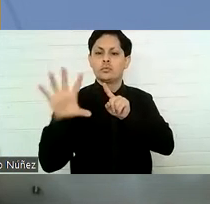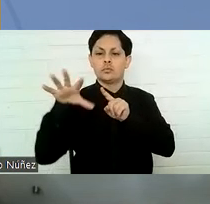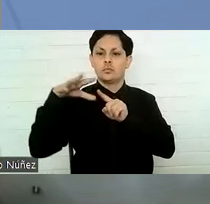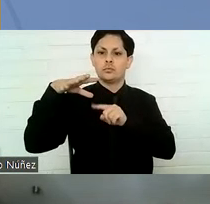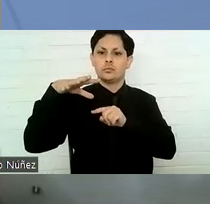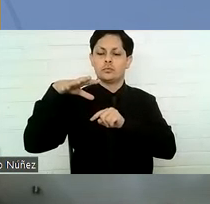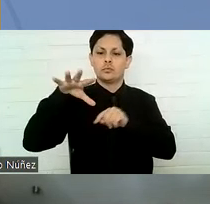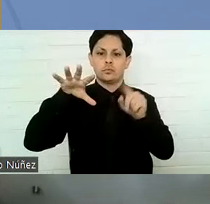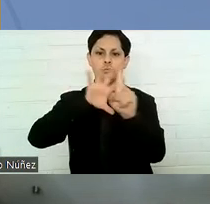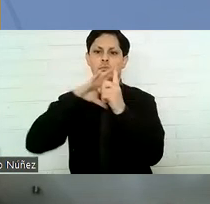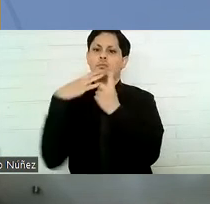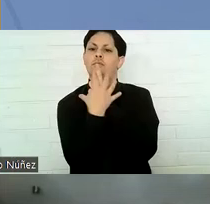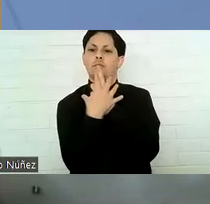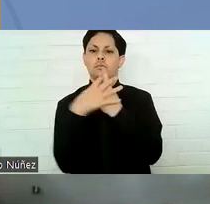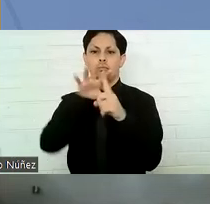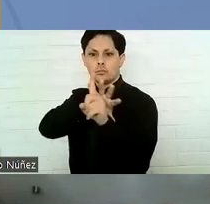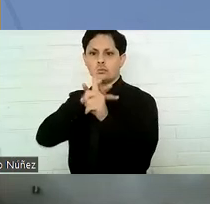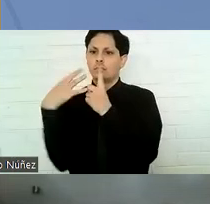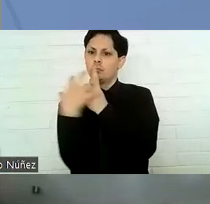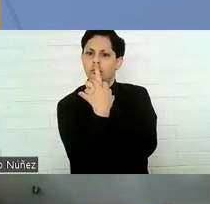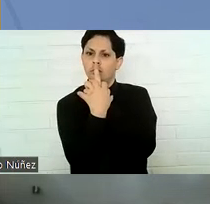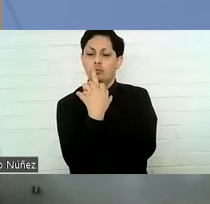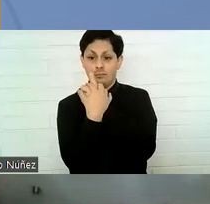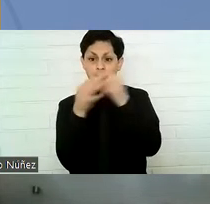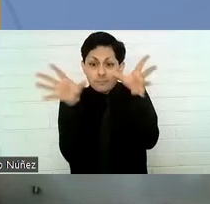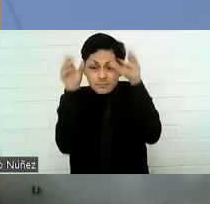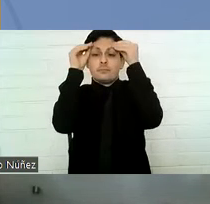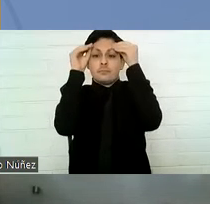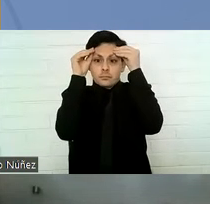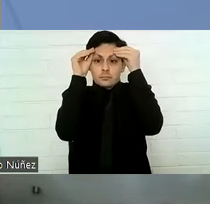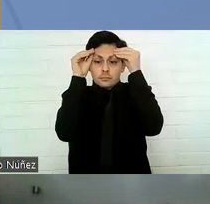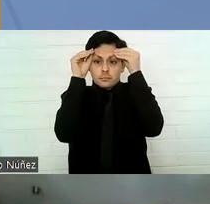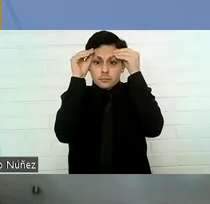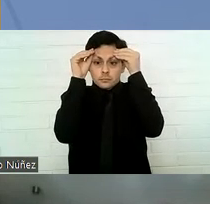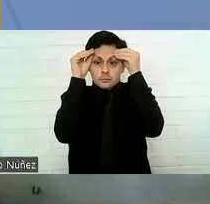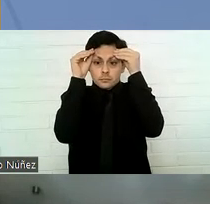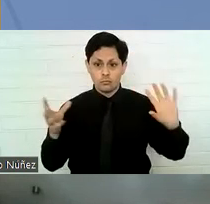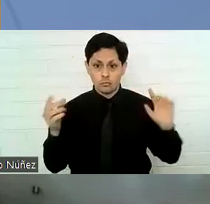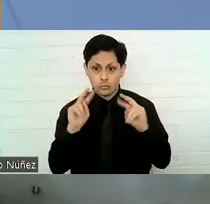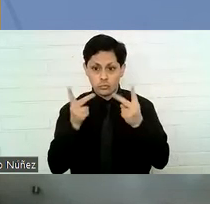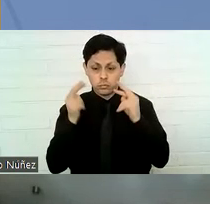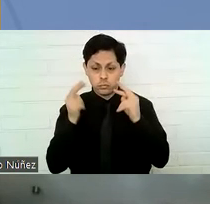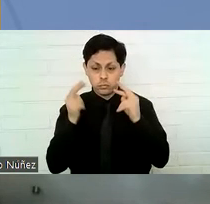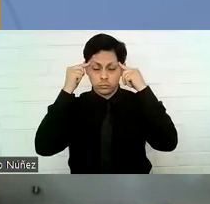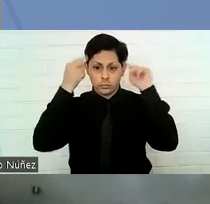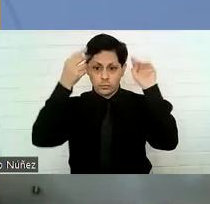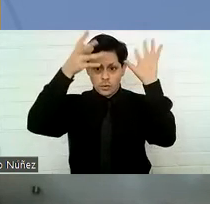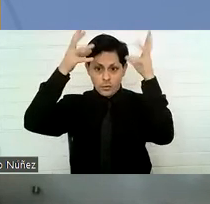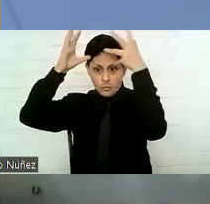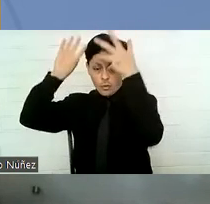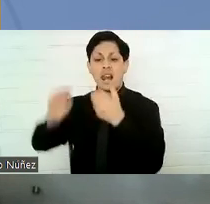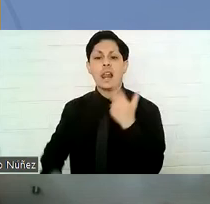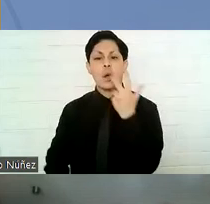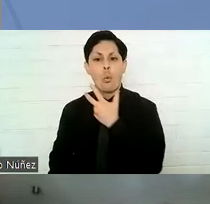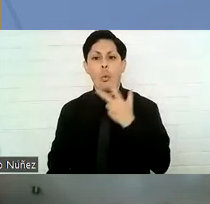Heidegger decía, la visión de mundo en la que todos nos incorporamos a través del lenguaje que